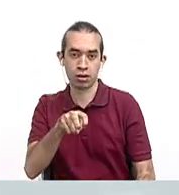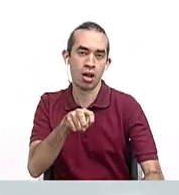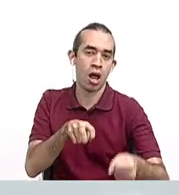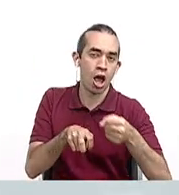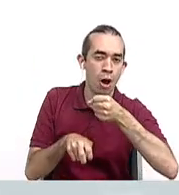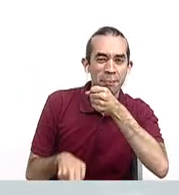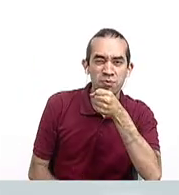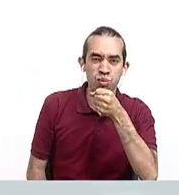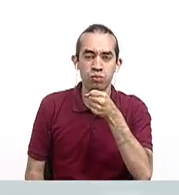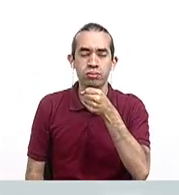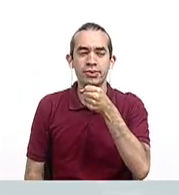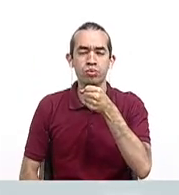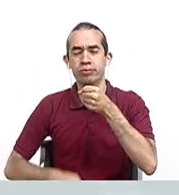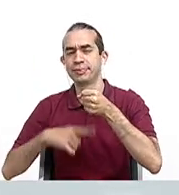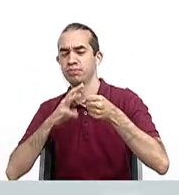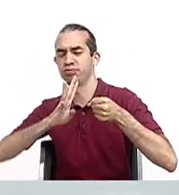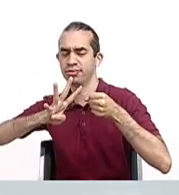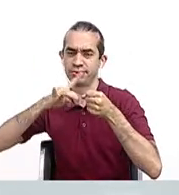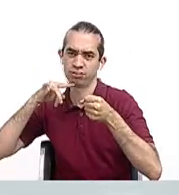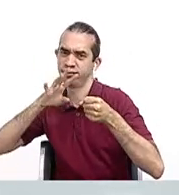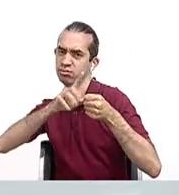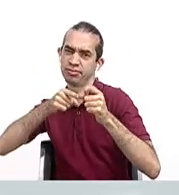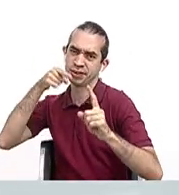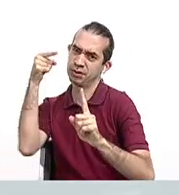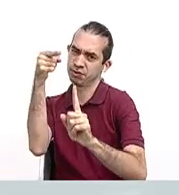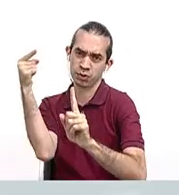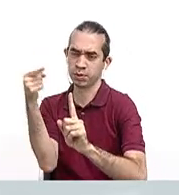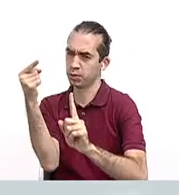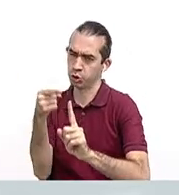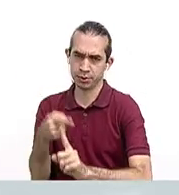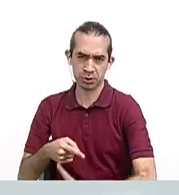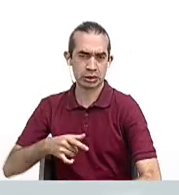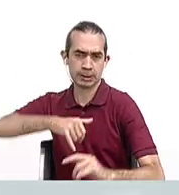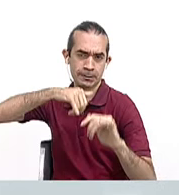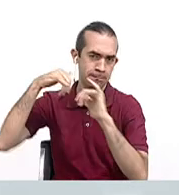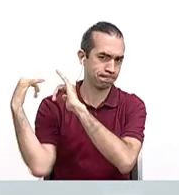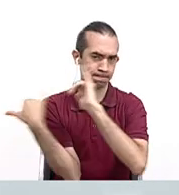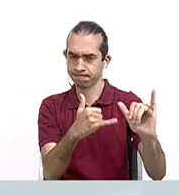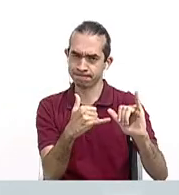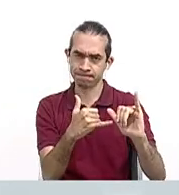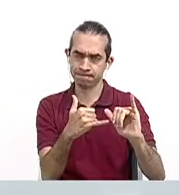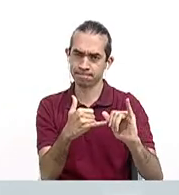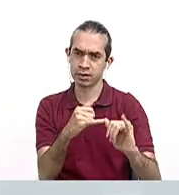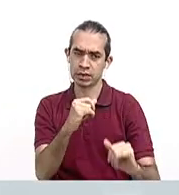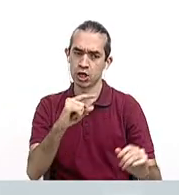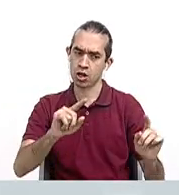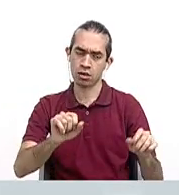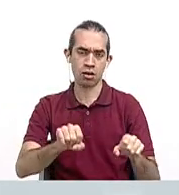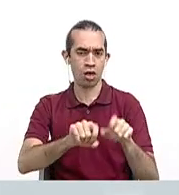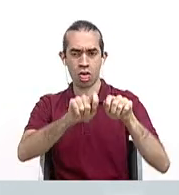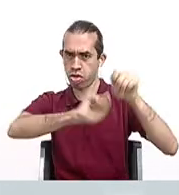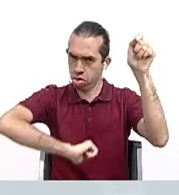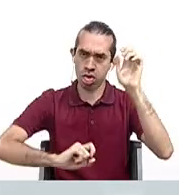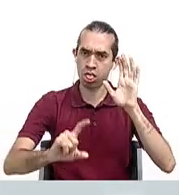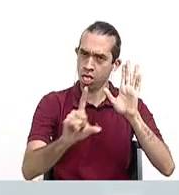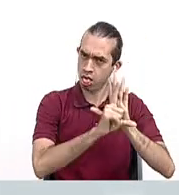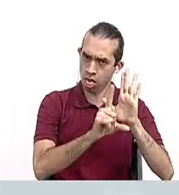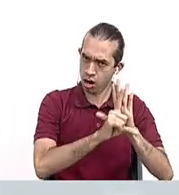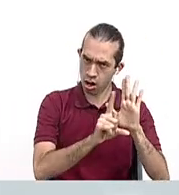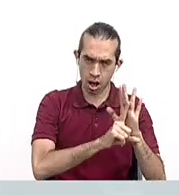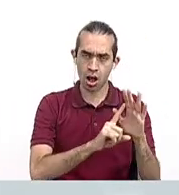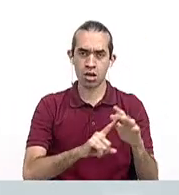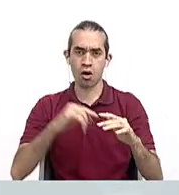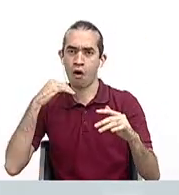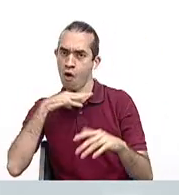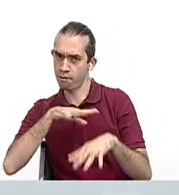y hace un discurso fuerte denunciando actos ilegales y corrupción por cierto también quejándose sobre la alianza